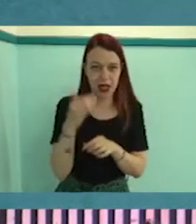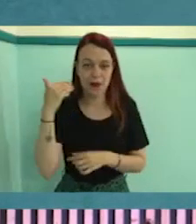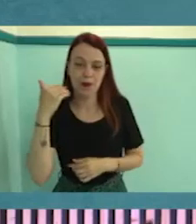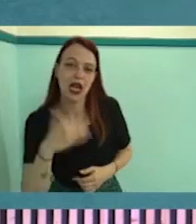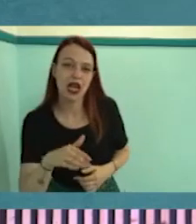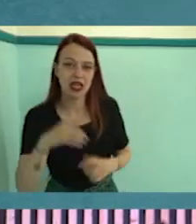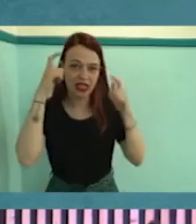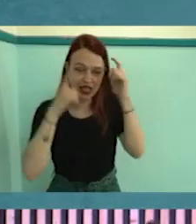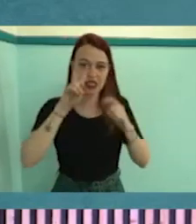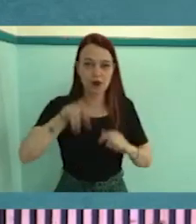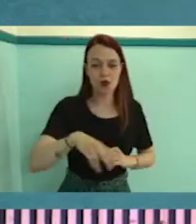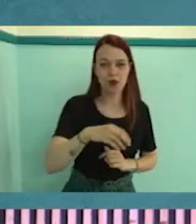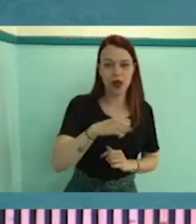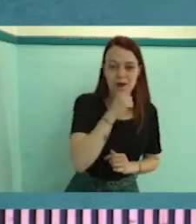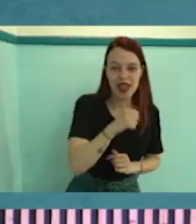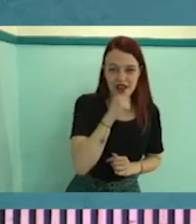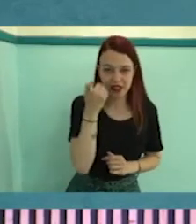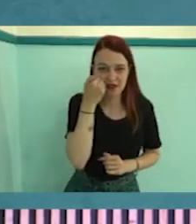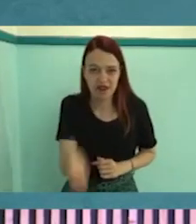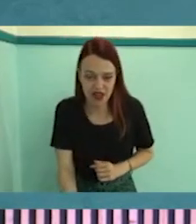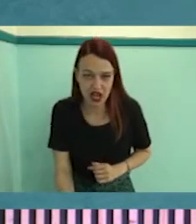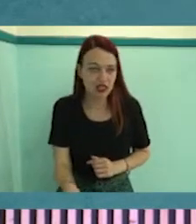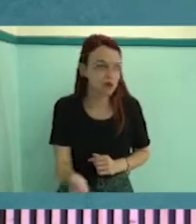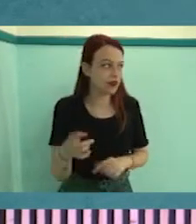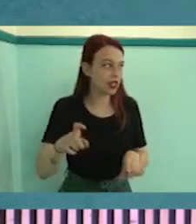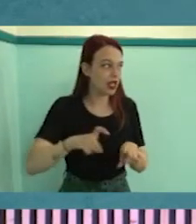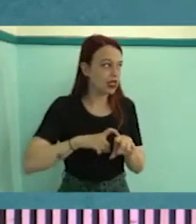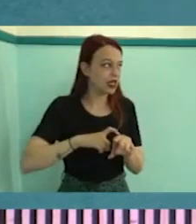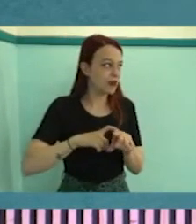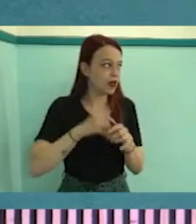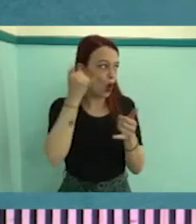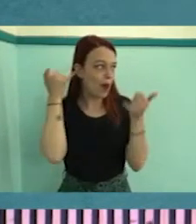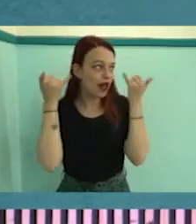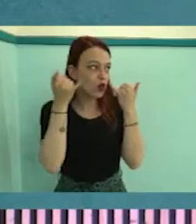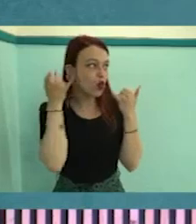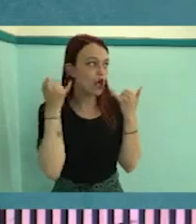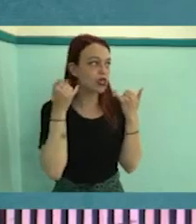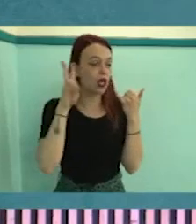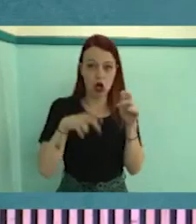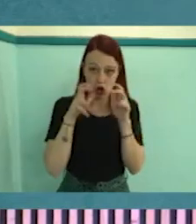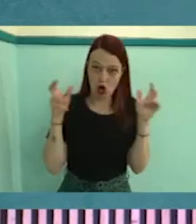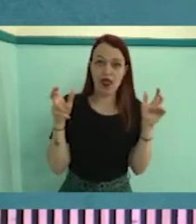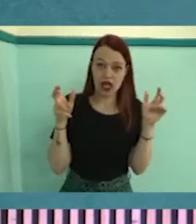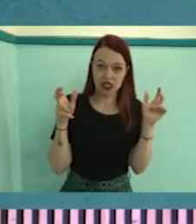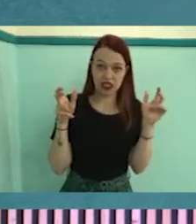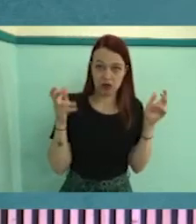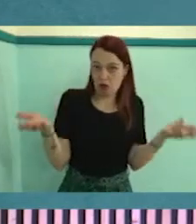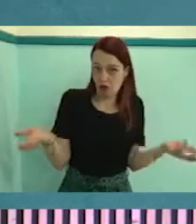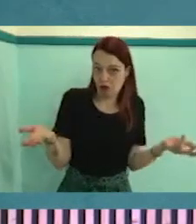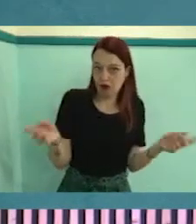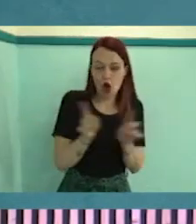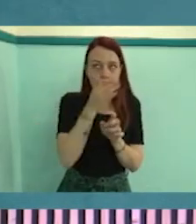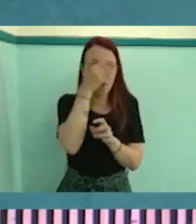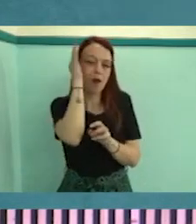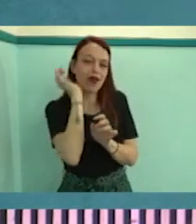viejas sean feas objetivamente no con las las verrugas el no sé qué el no sé cuánto eh sean gordas no tengan el pelo